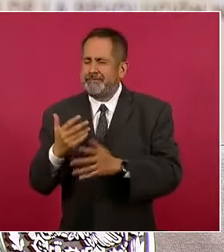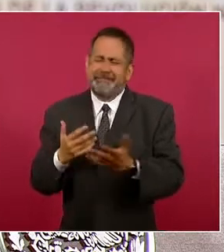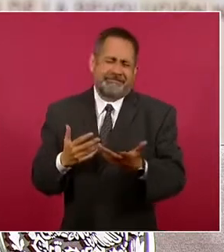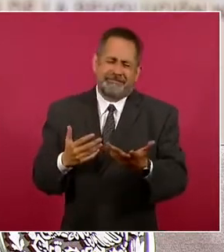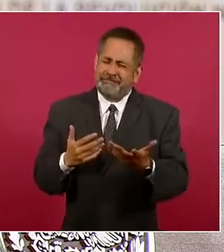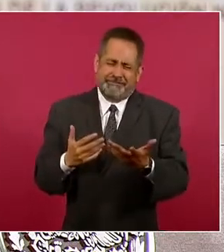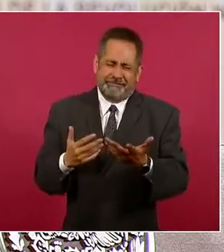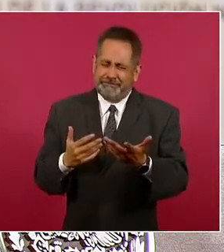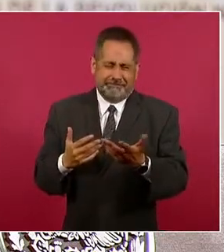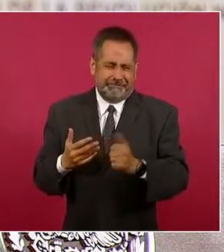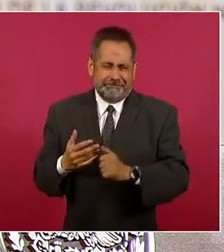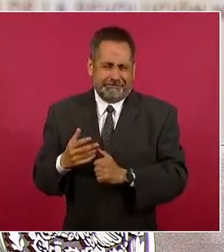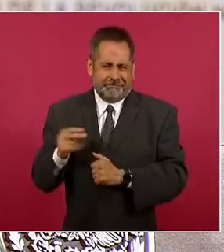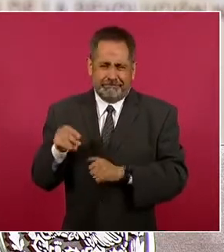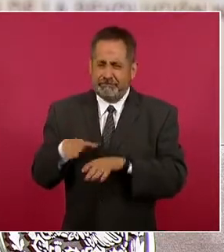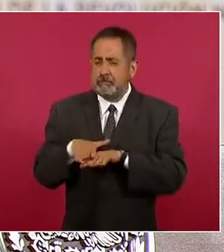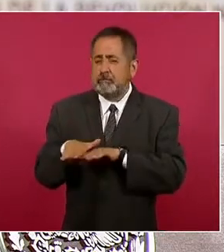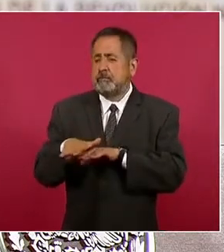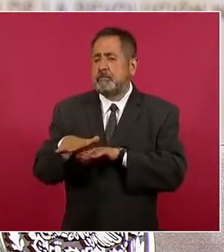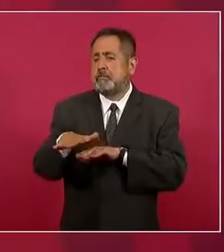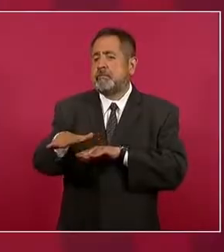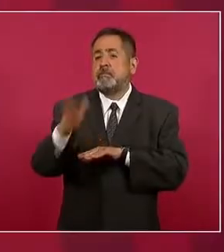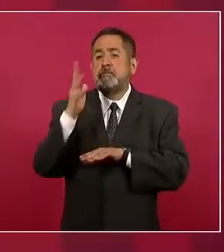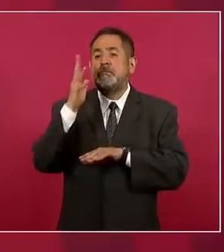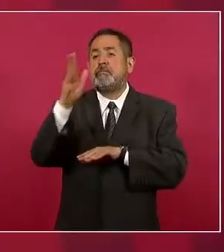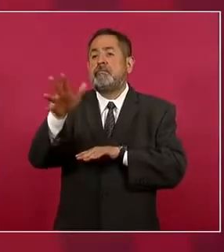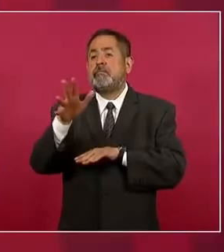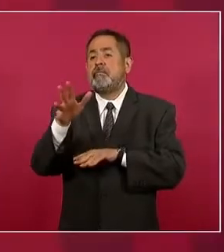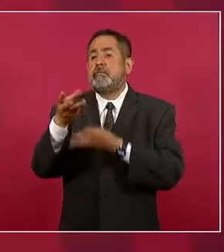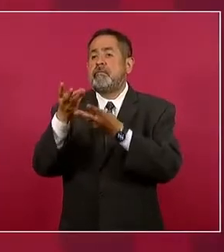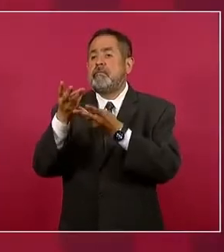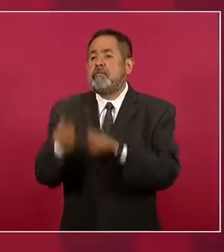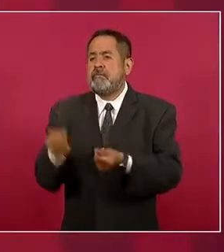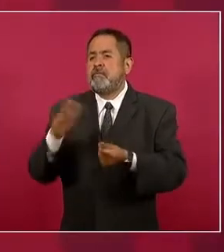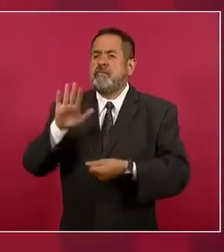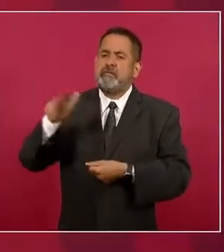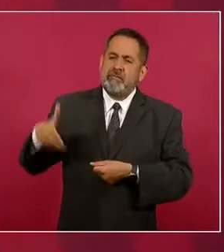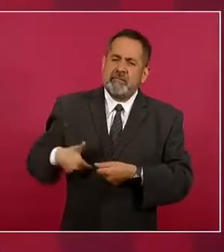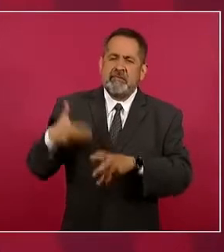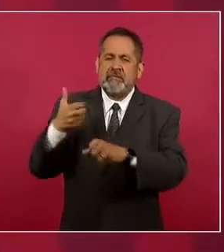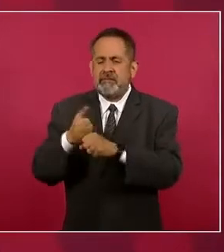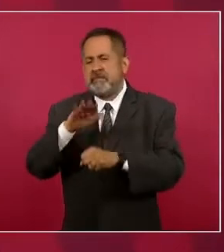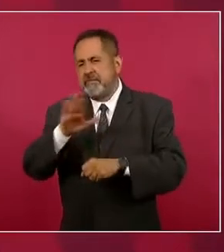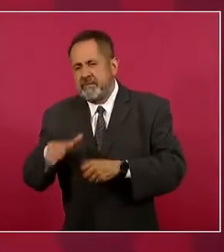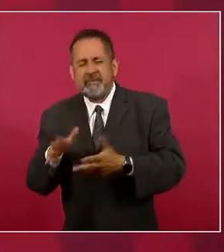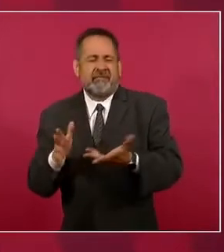que vaya a ocasionar una desgracia.